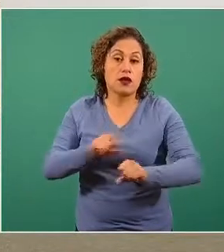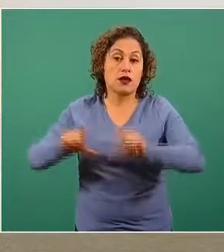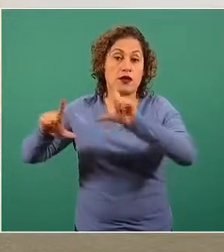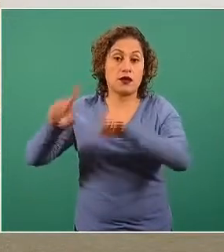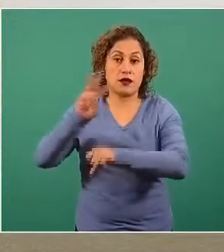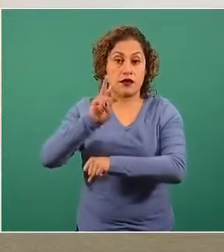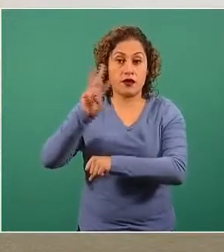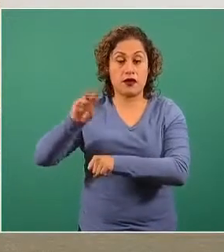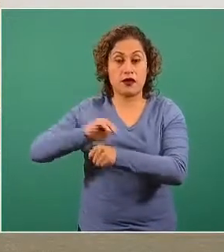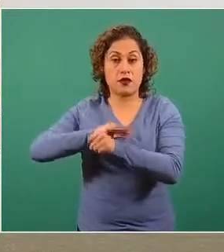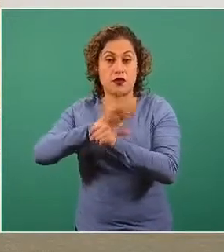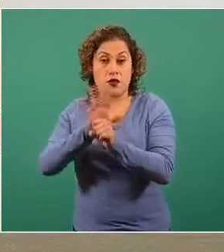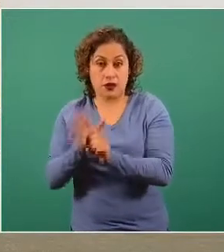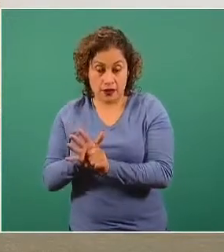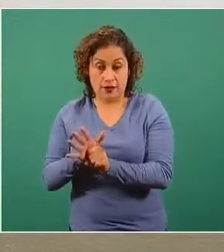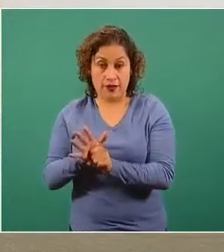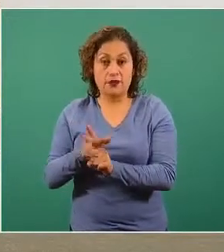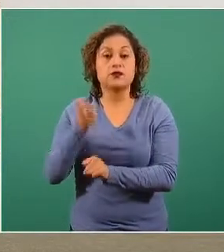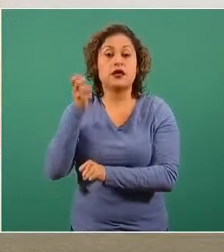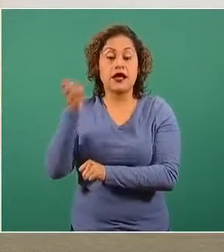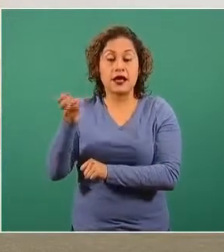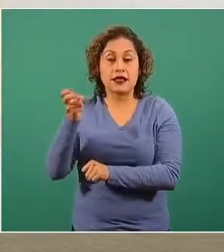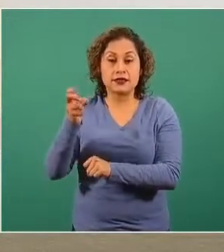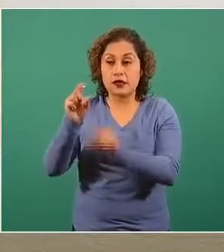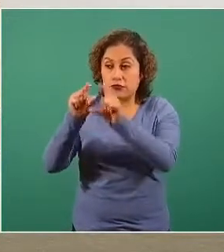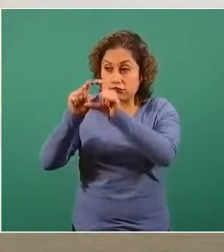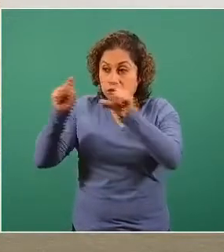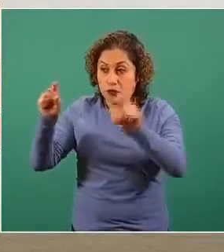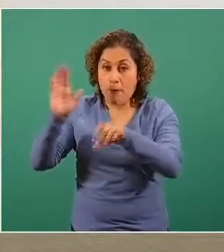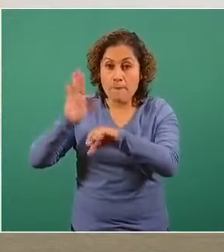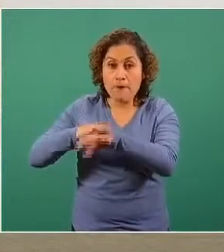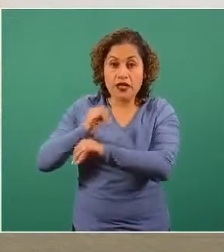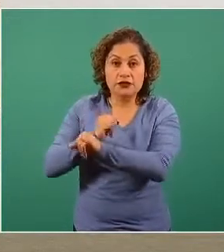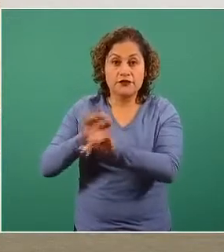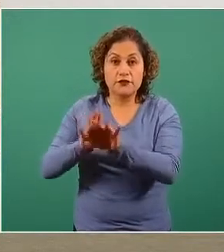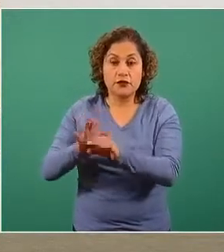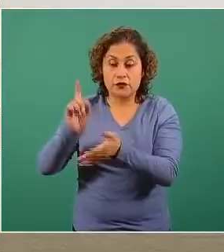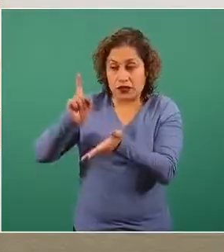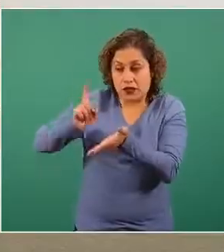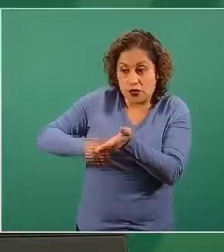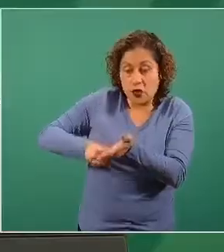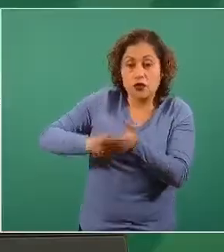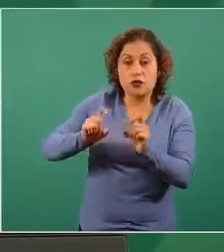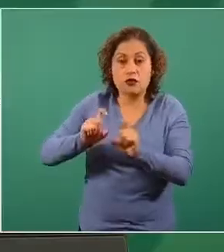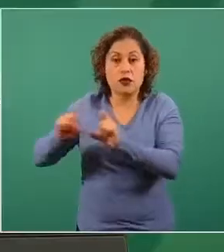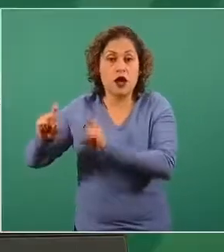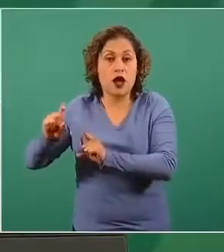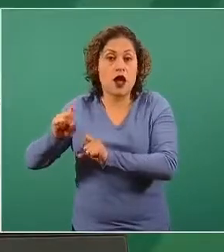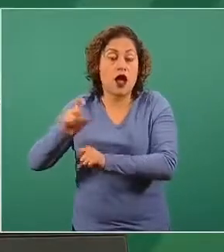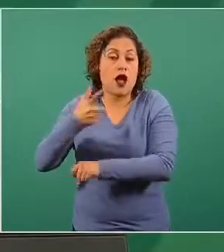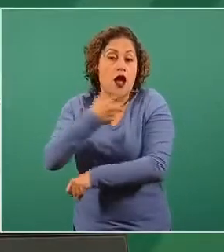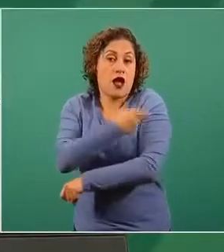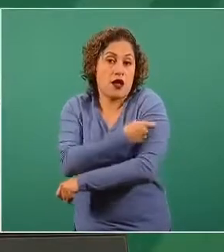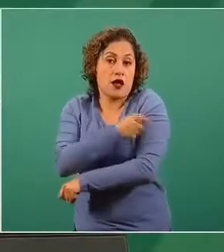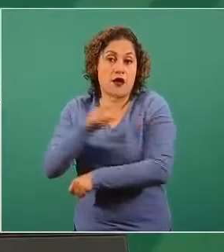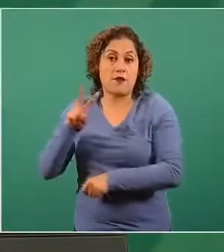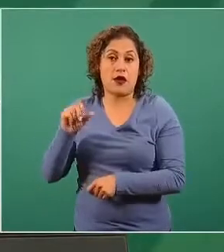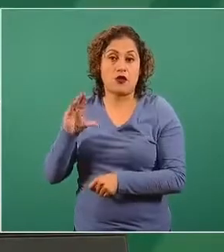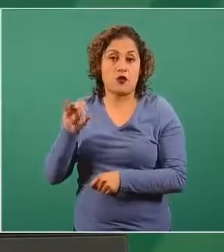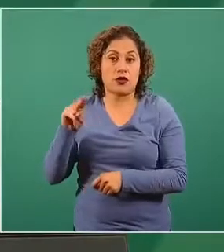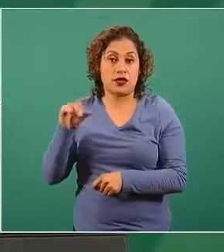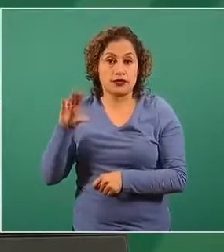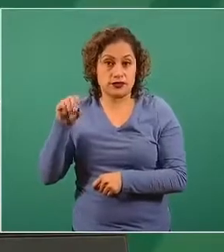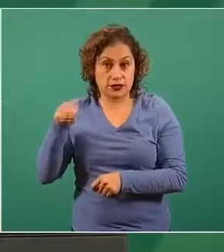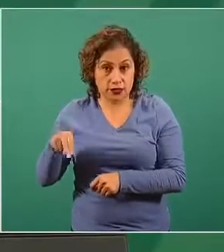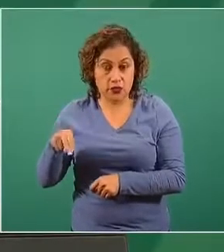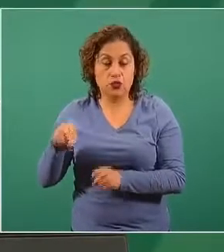coronavirus.gov.mx, en el botón de más información para vacuna, cuando se va al sitio específico de vacunación, que también puede acceder como